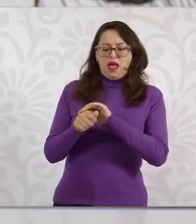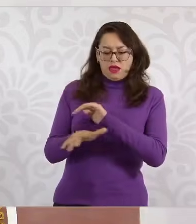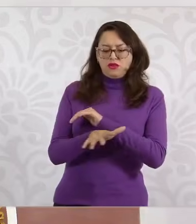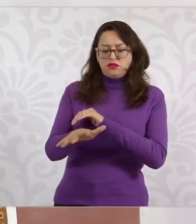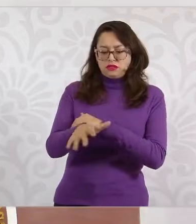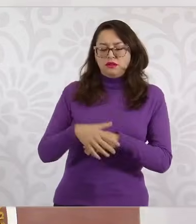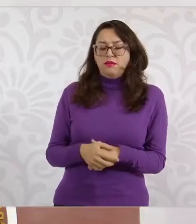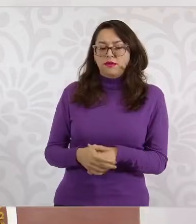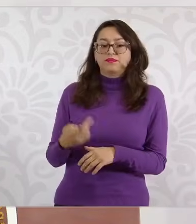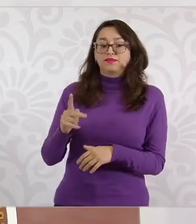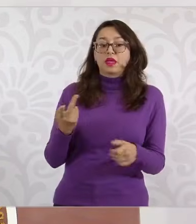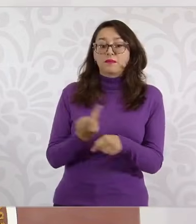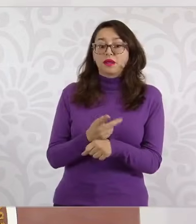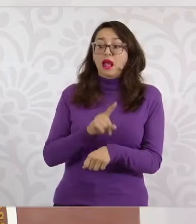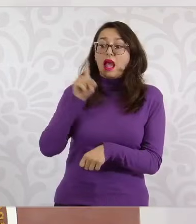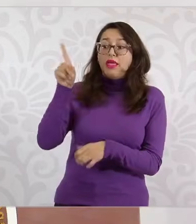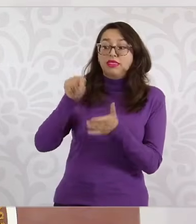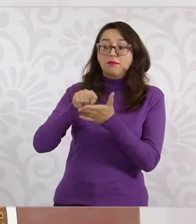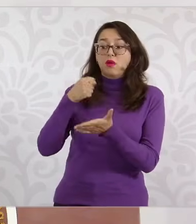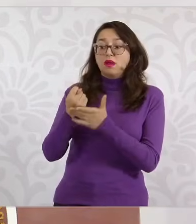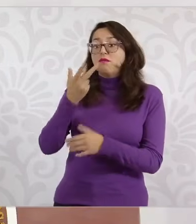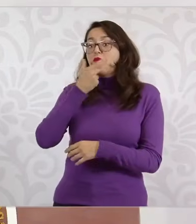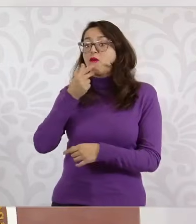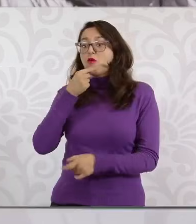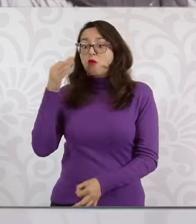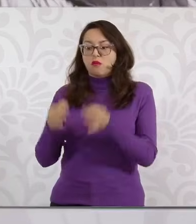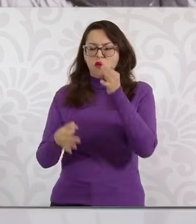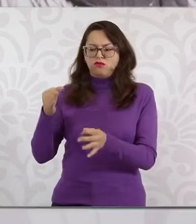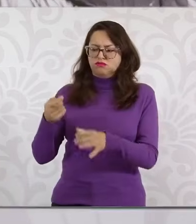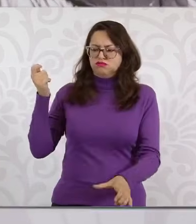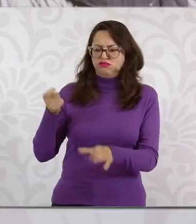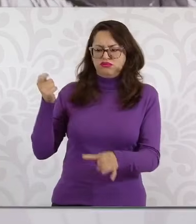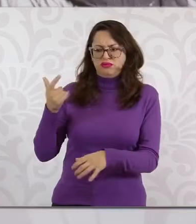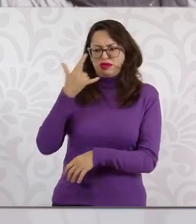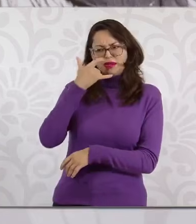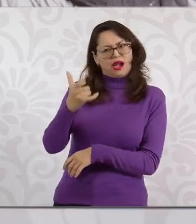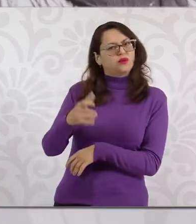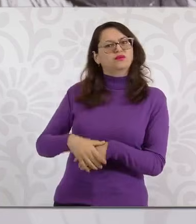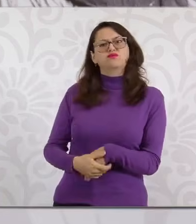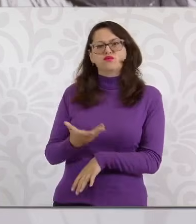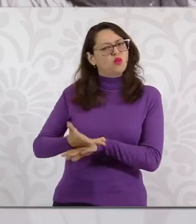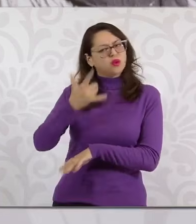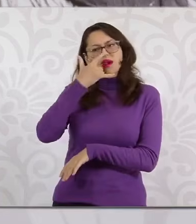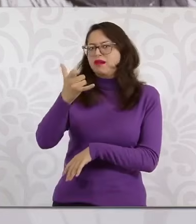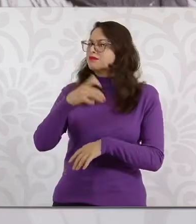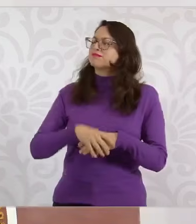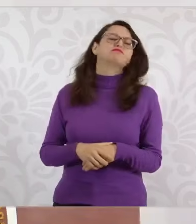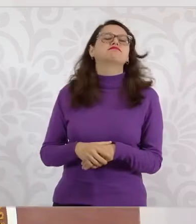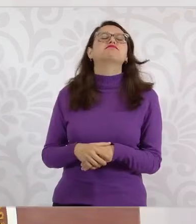ver con una resolución que hizo un juez en Tamaulipas, muy cuestionable,